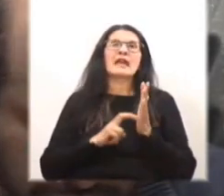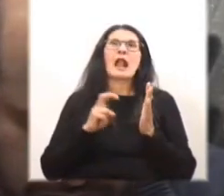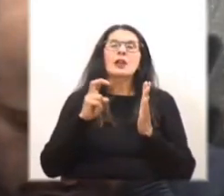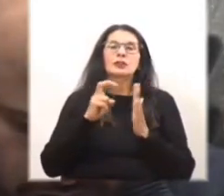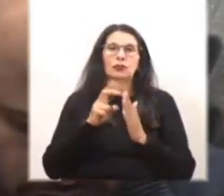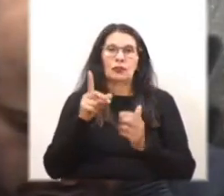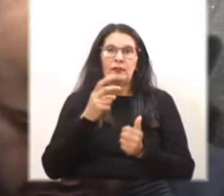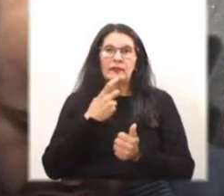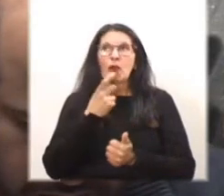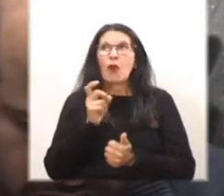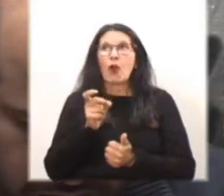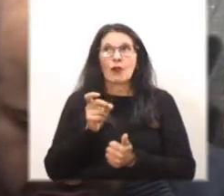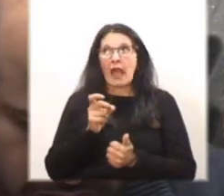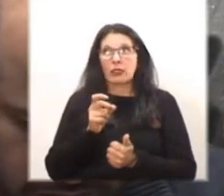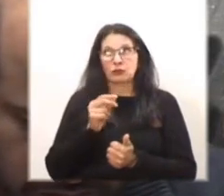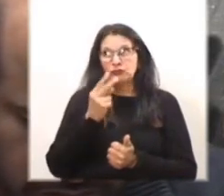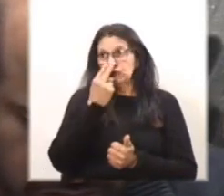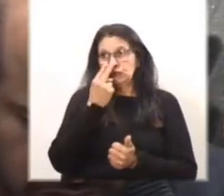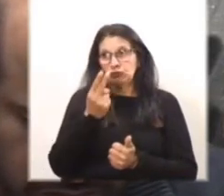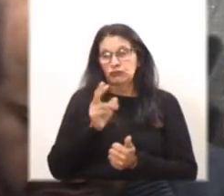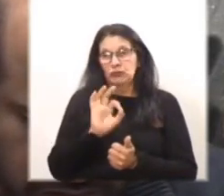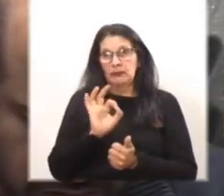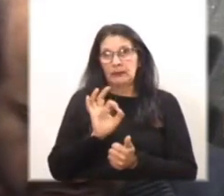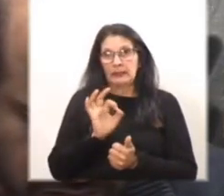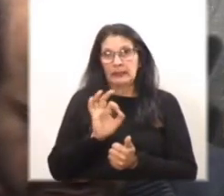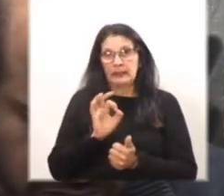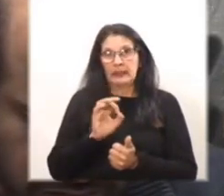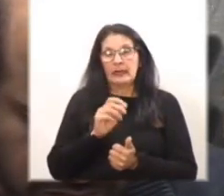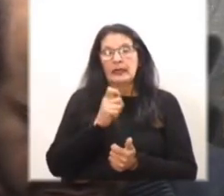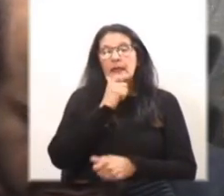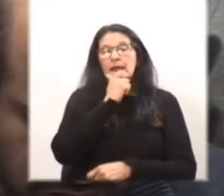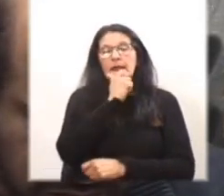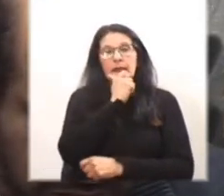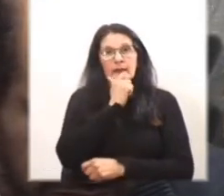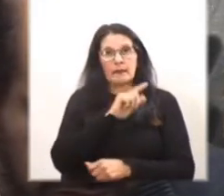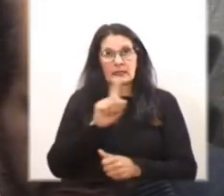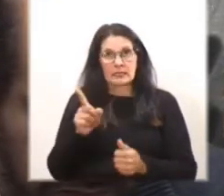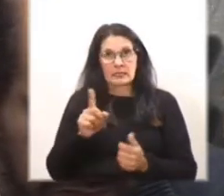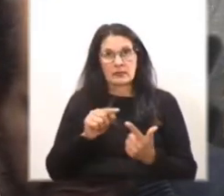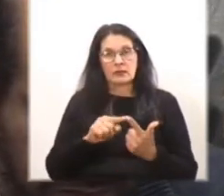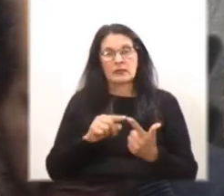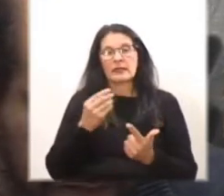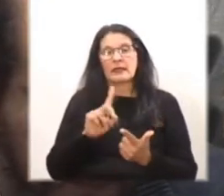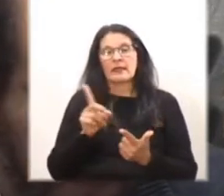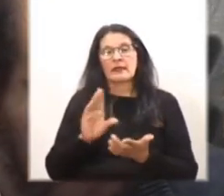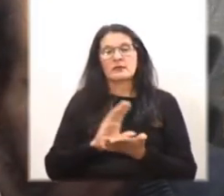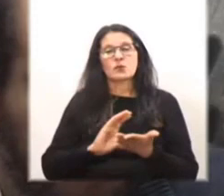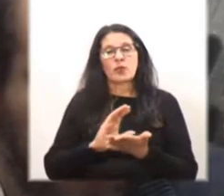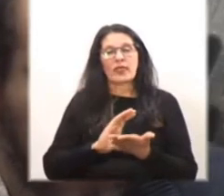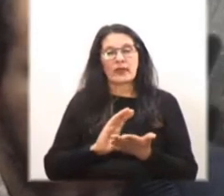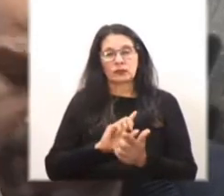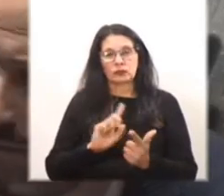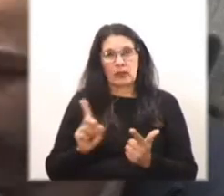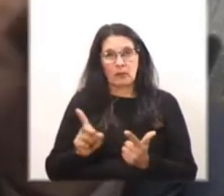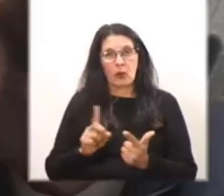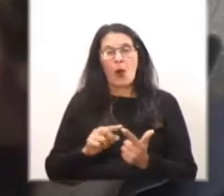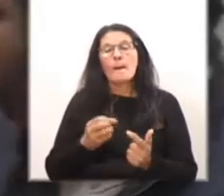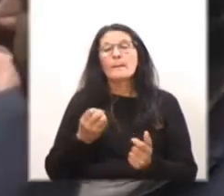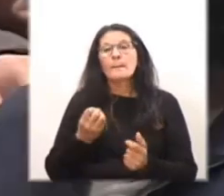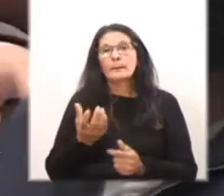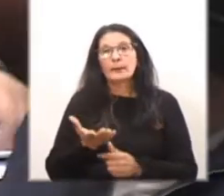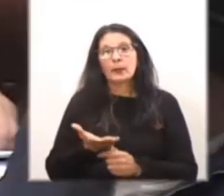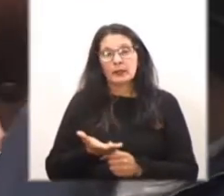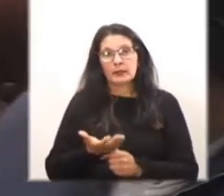No veremos dirigentes ni de vallistas ni de ciudadanos, porque